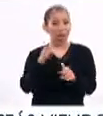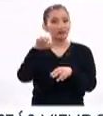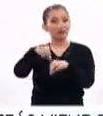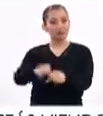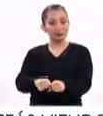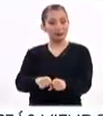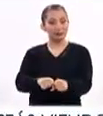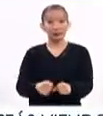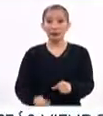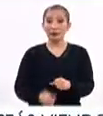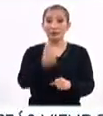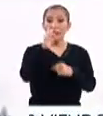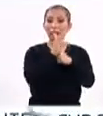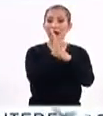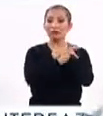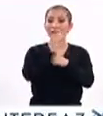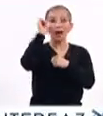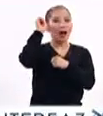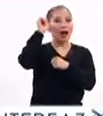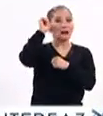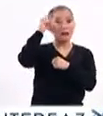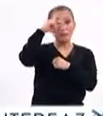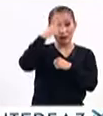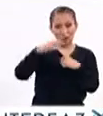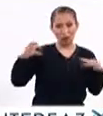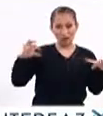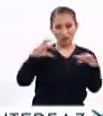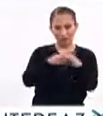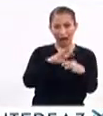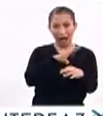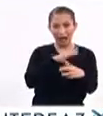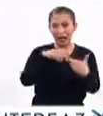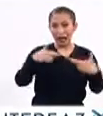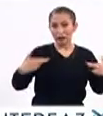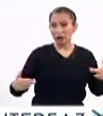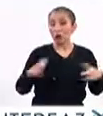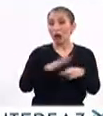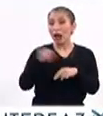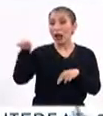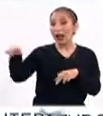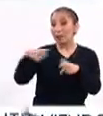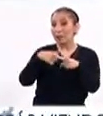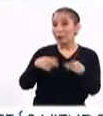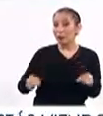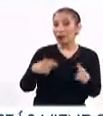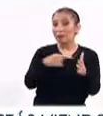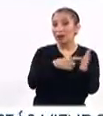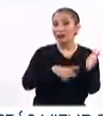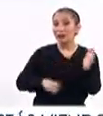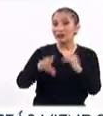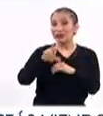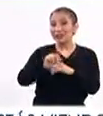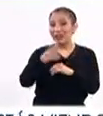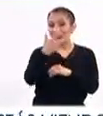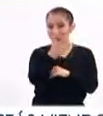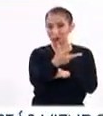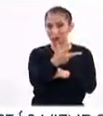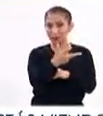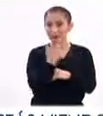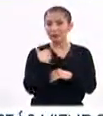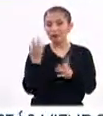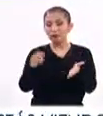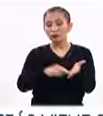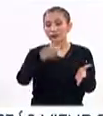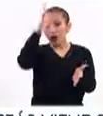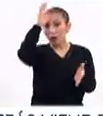imponerse. El primer país asiático con el que México entabló relaciones diplomáticas fue Japón en 1888, con la